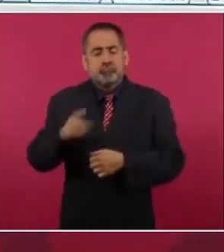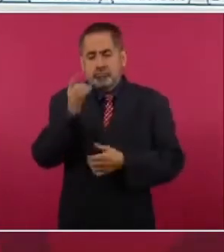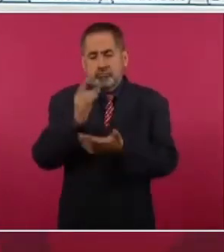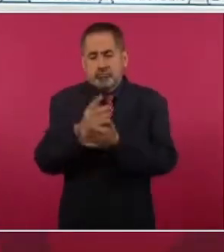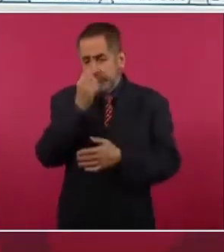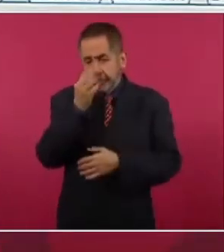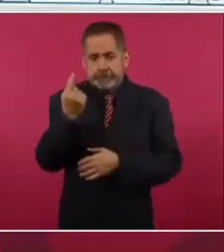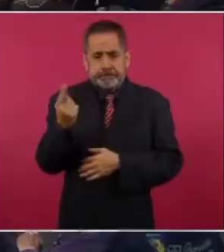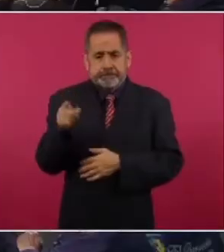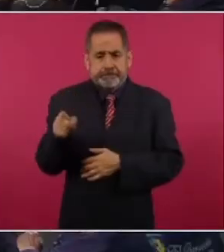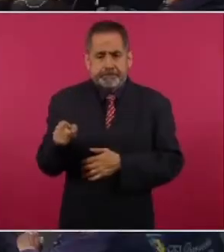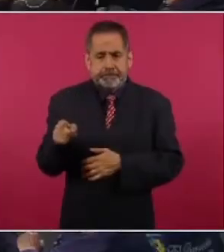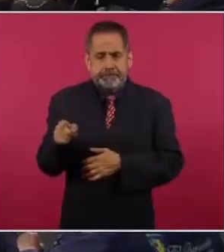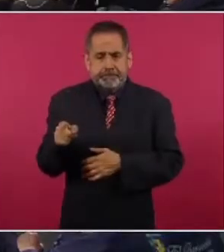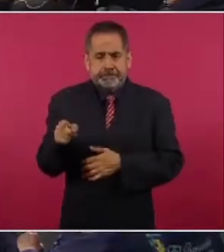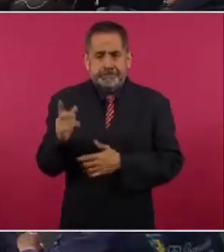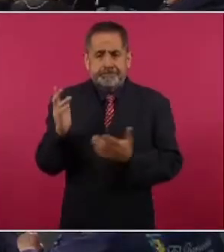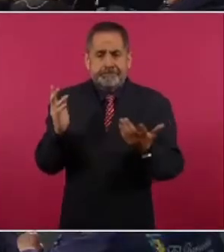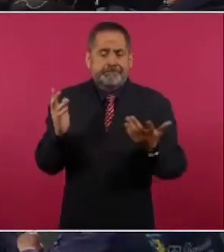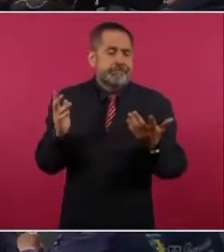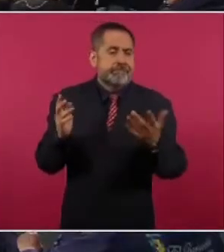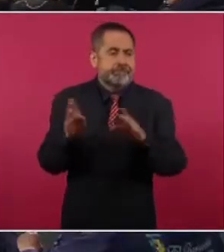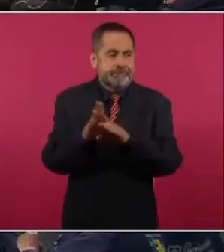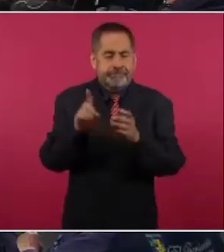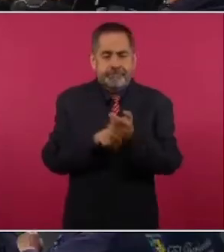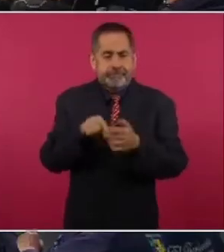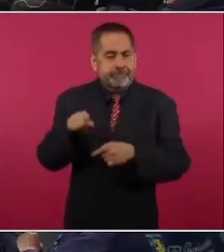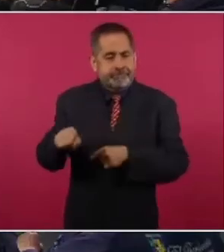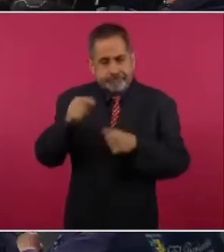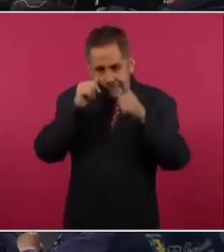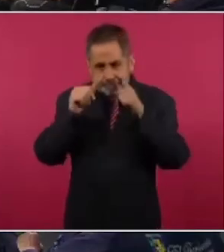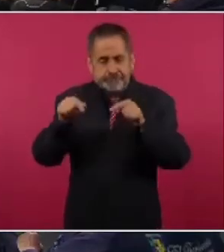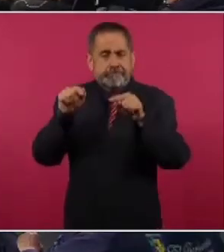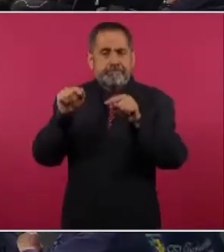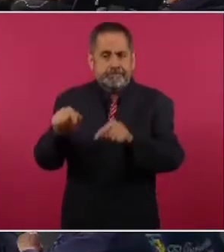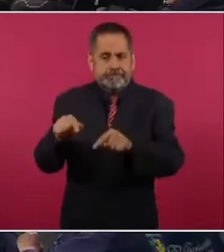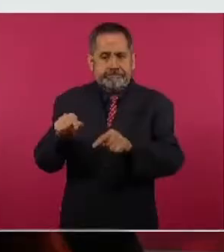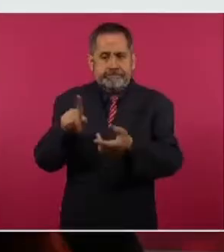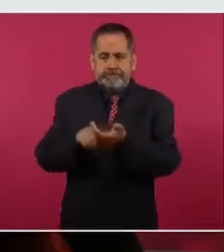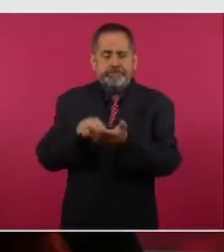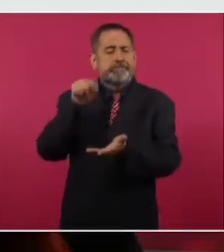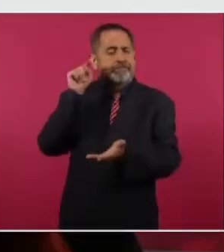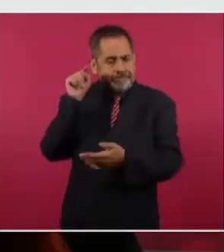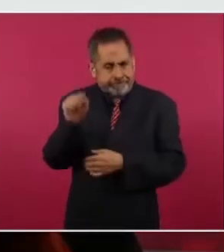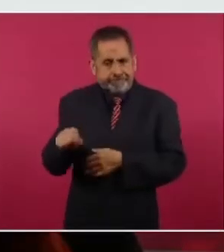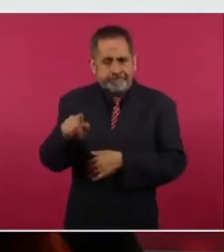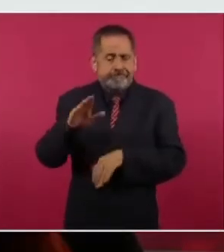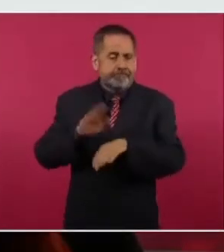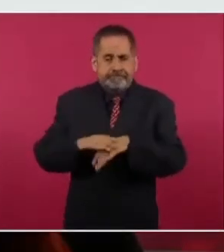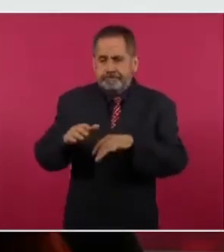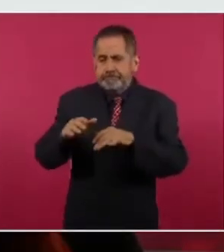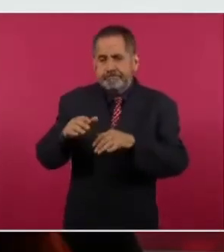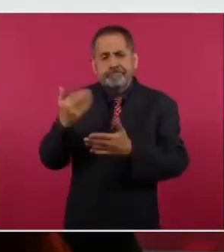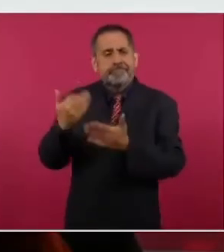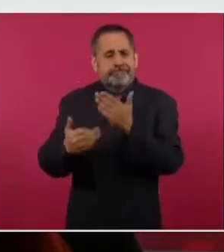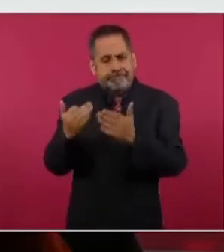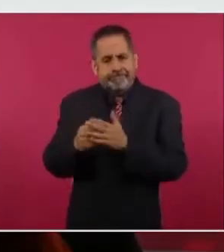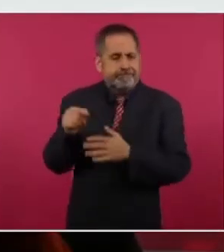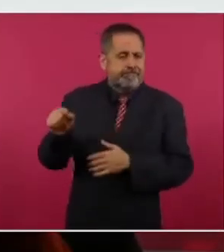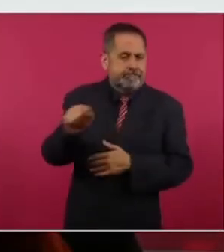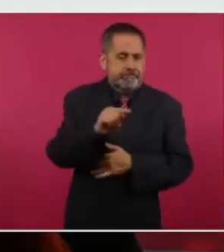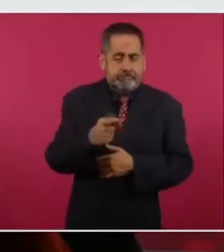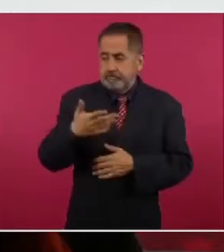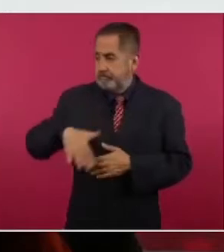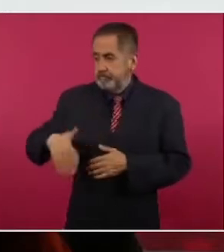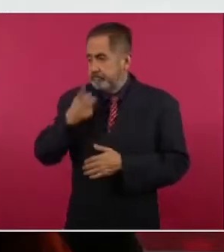ahí es en donde se demuestra cómo hacia estos lugares es donde se tiene más complicación. Y lo que señala el